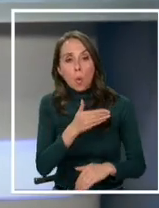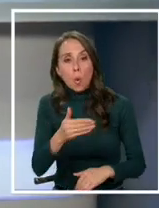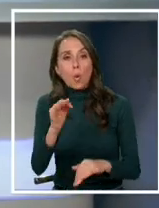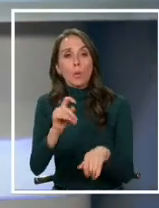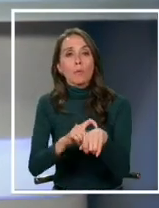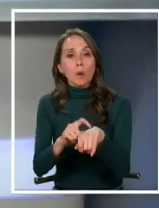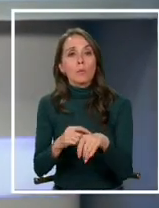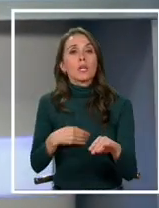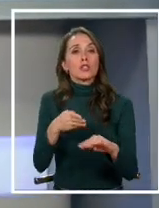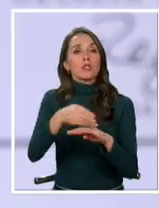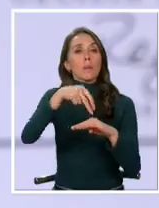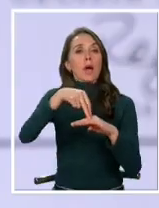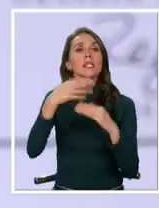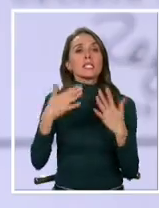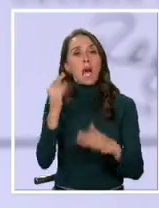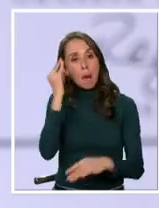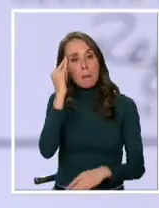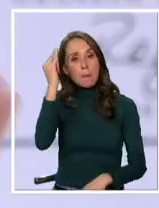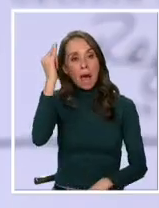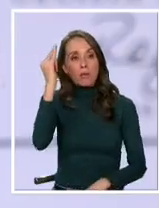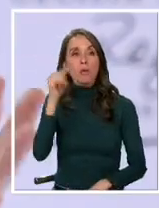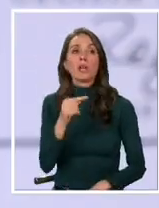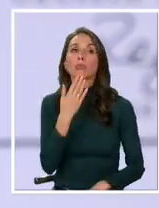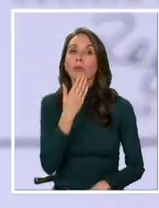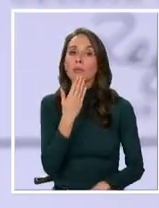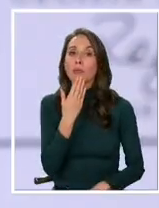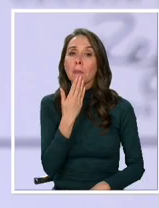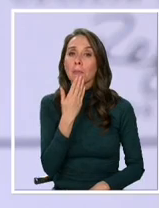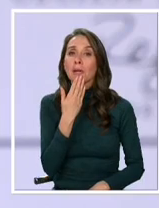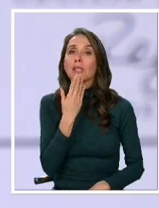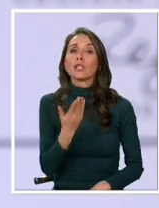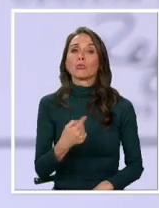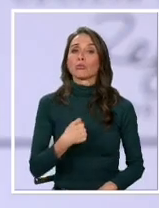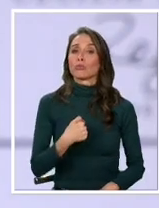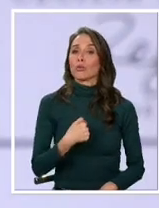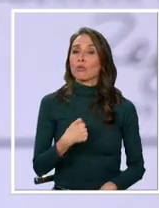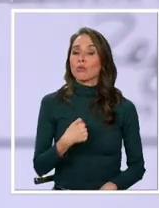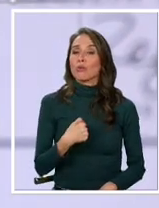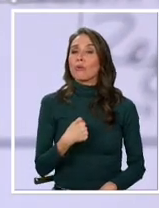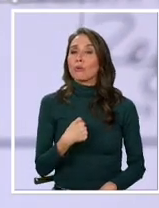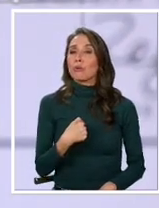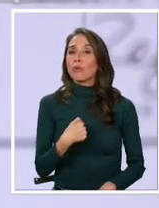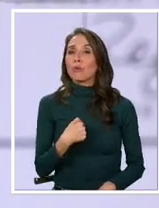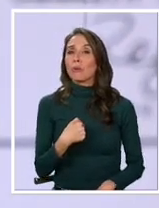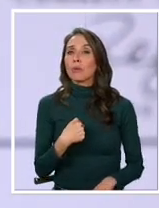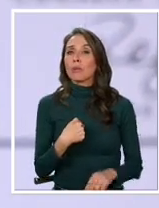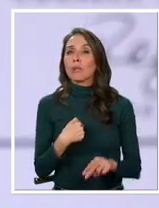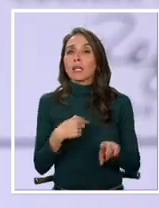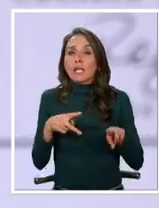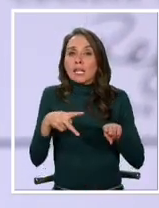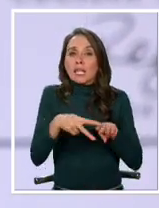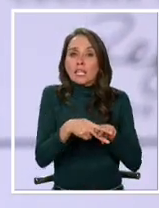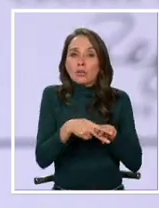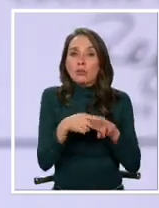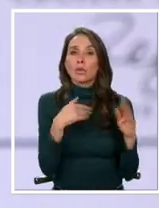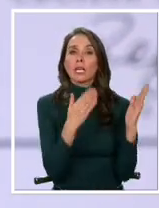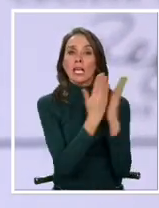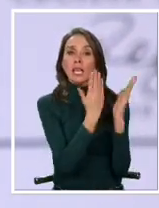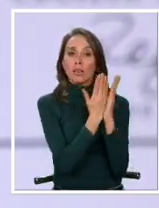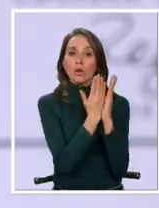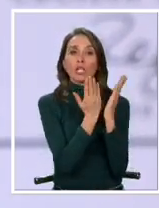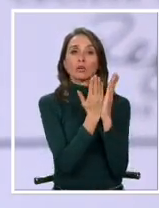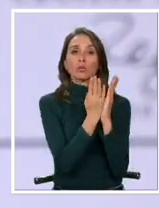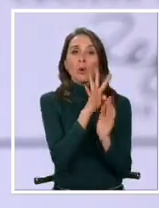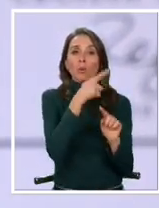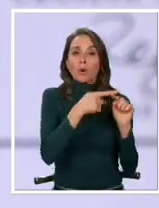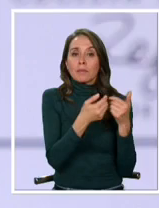para presentarse la madurez parte de eso también tenía que ver con que yo no interrumpí mi mi educación salí al